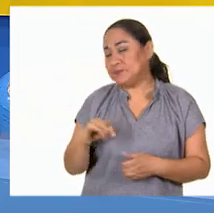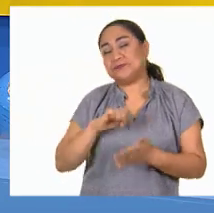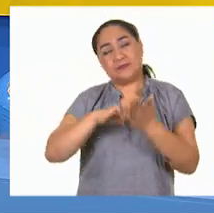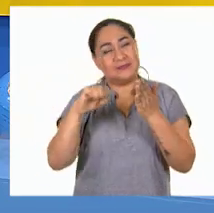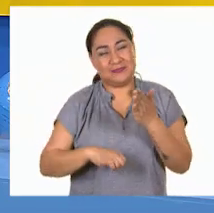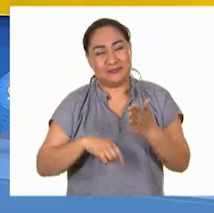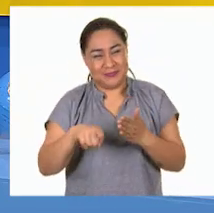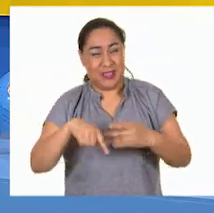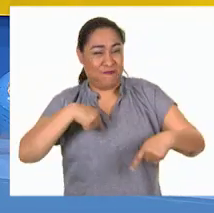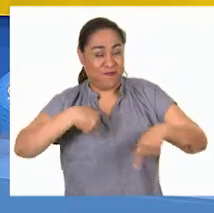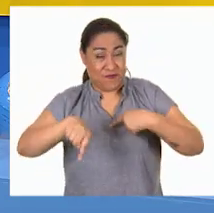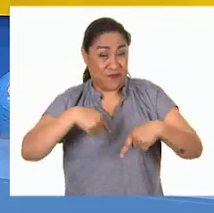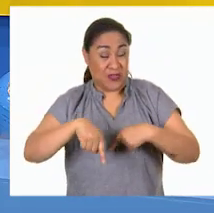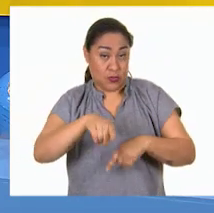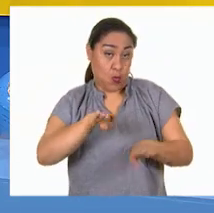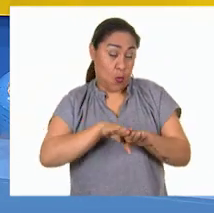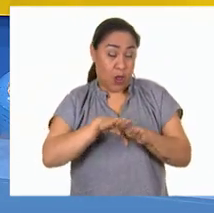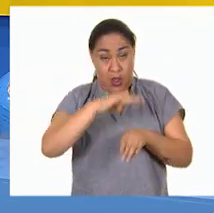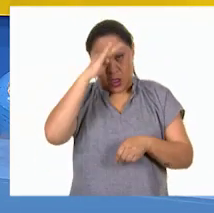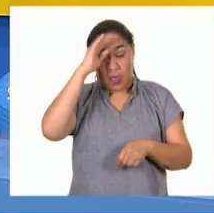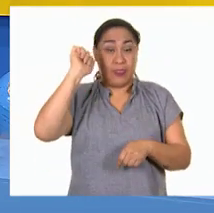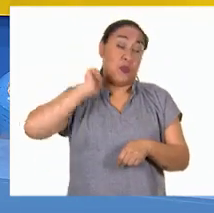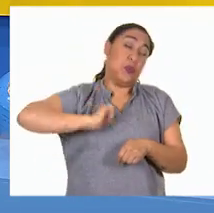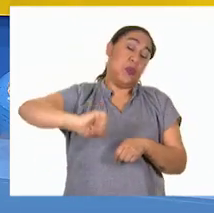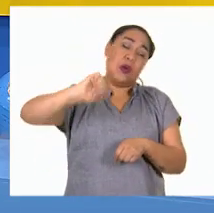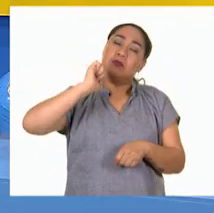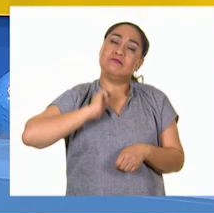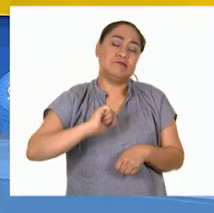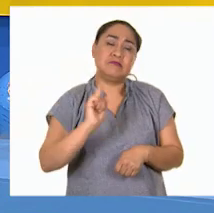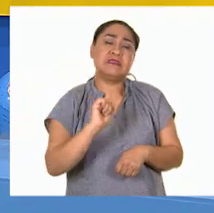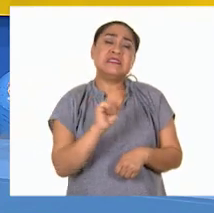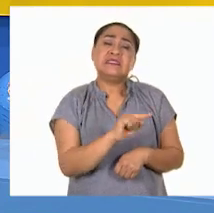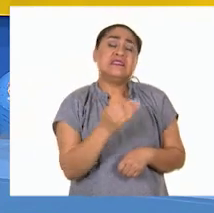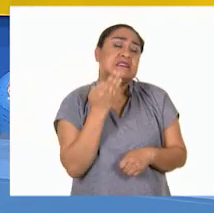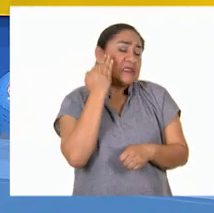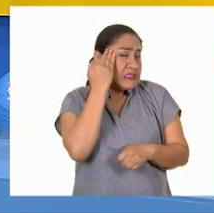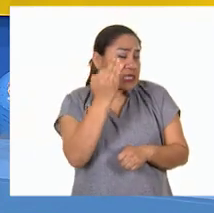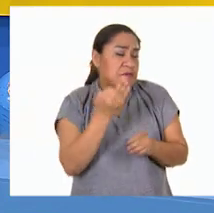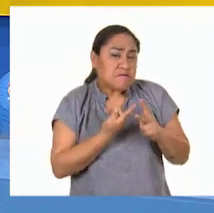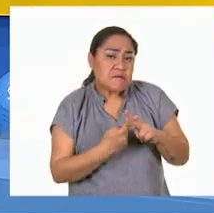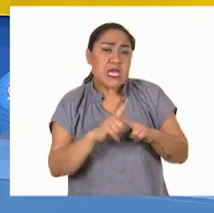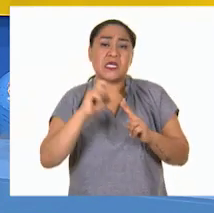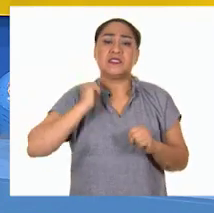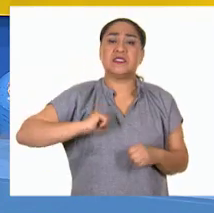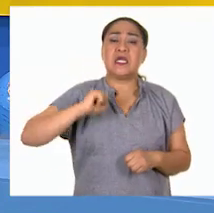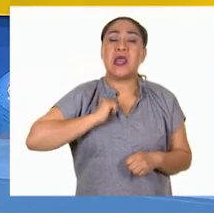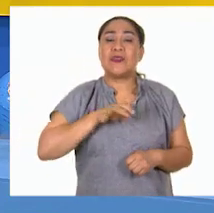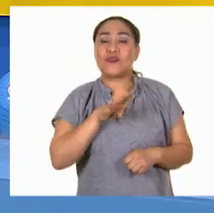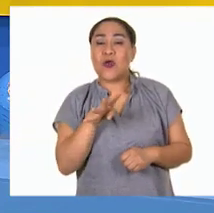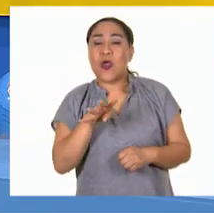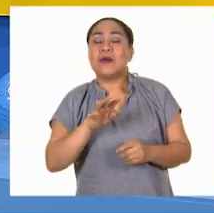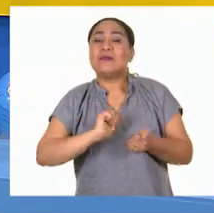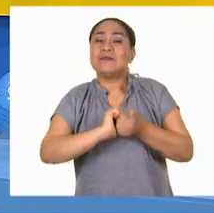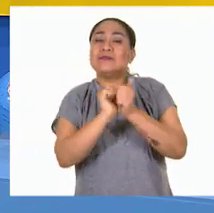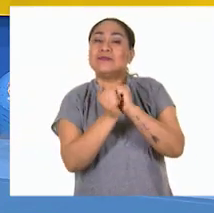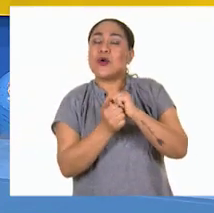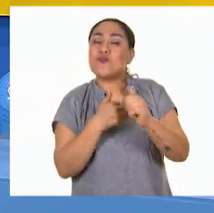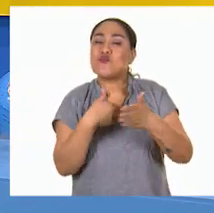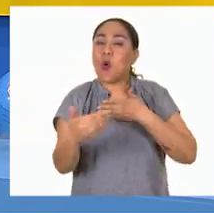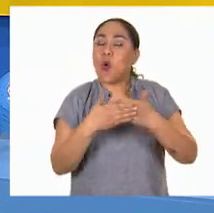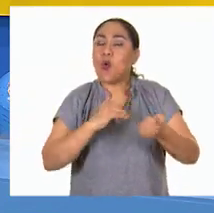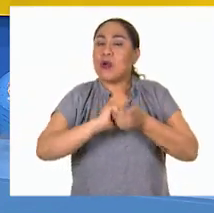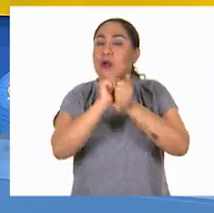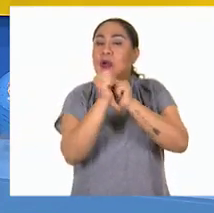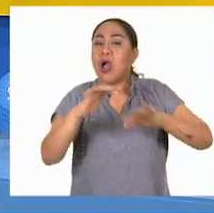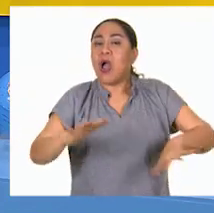el fútbol no son tan antiguos. La mayoría de ellos nacieron durante el siglo XIX como parte del proceso de modernización que cambió al